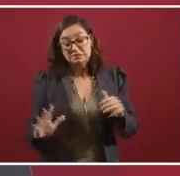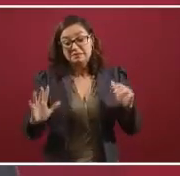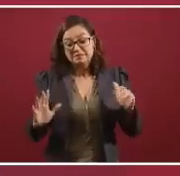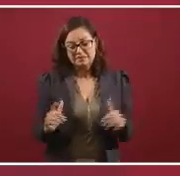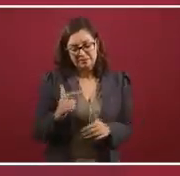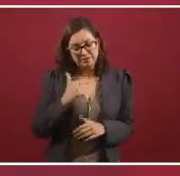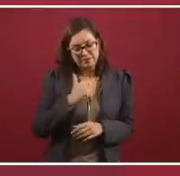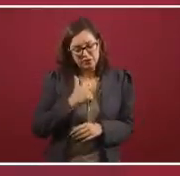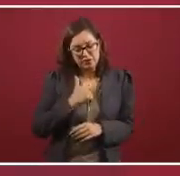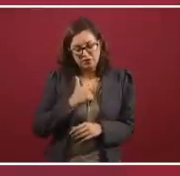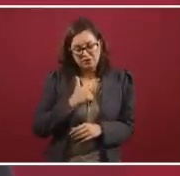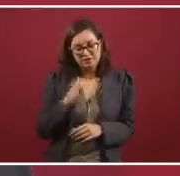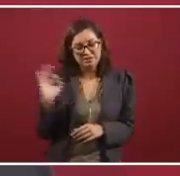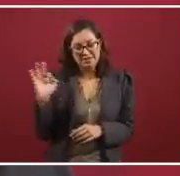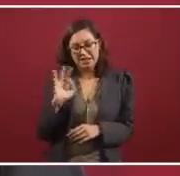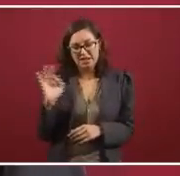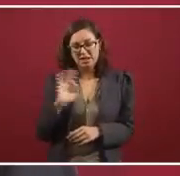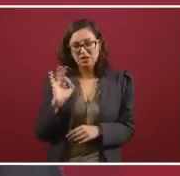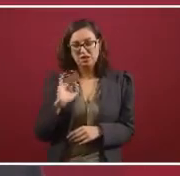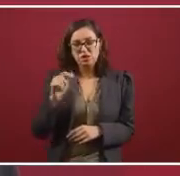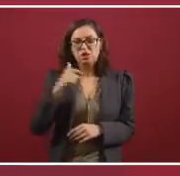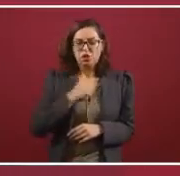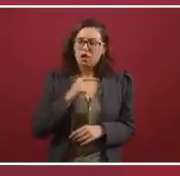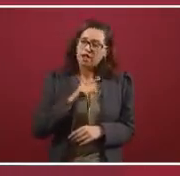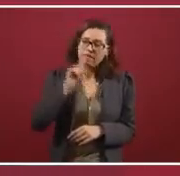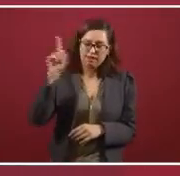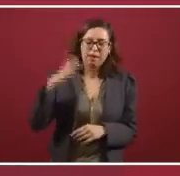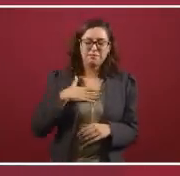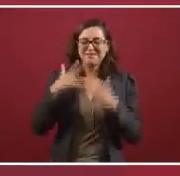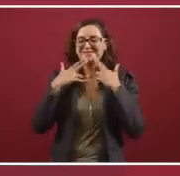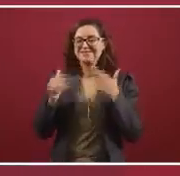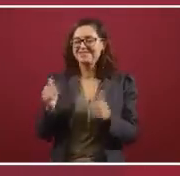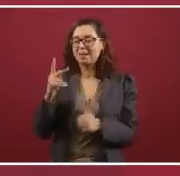estar allá por Palenque.